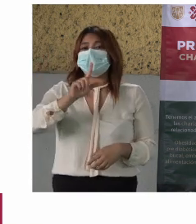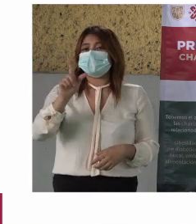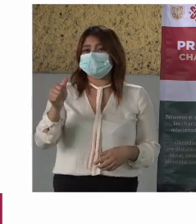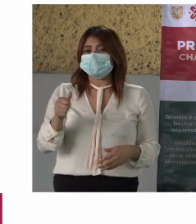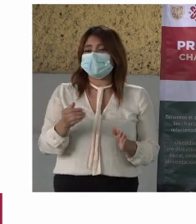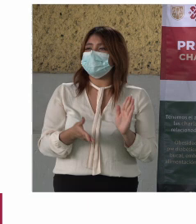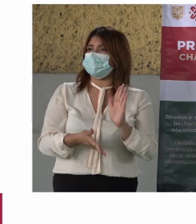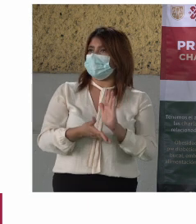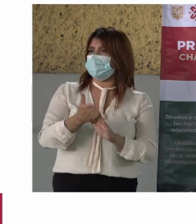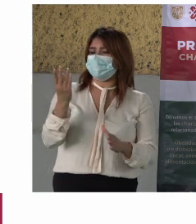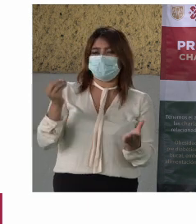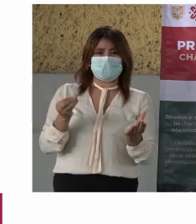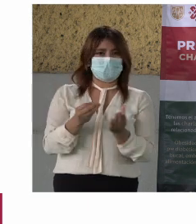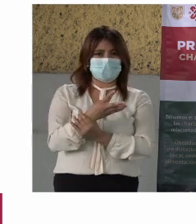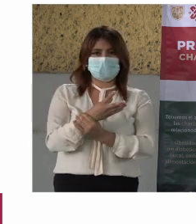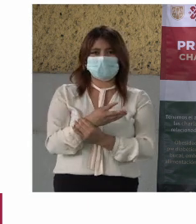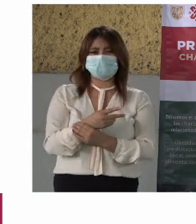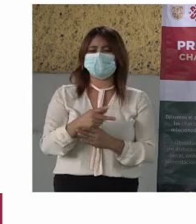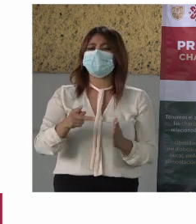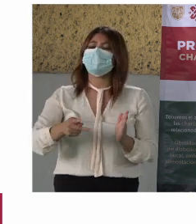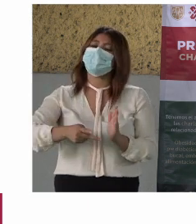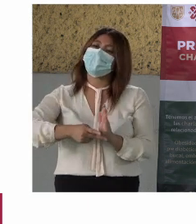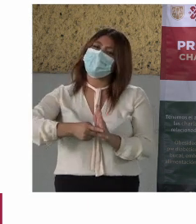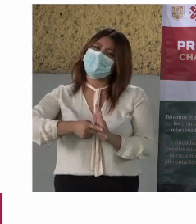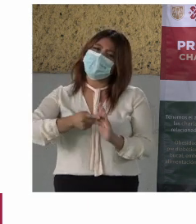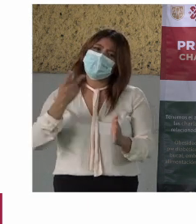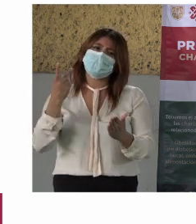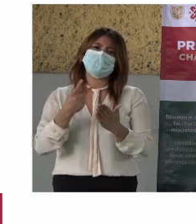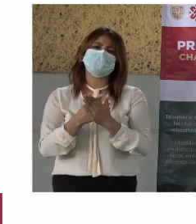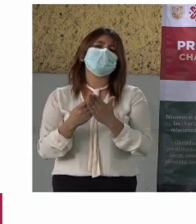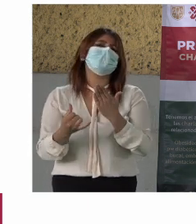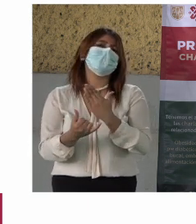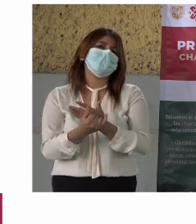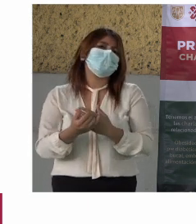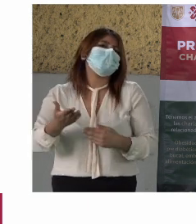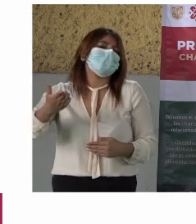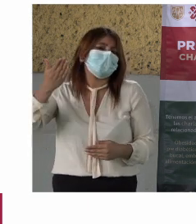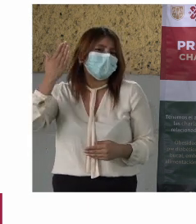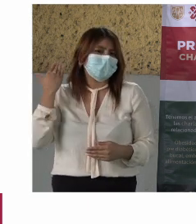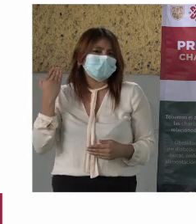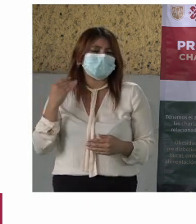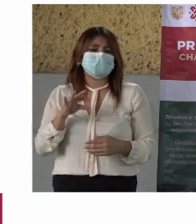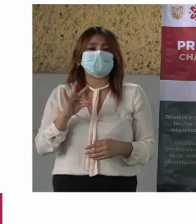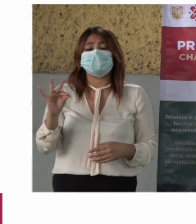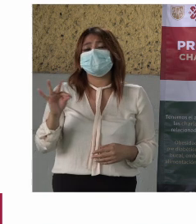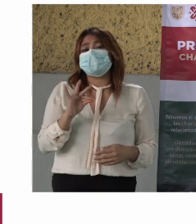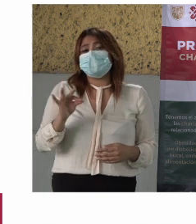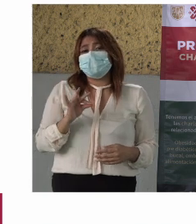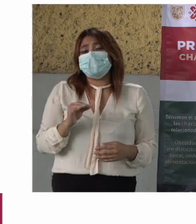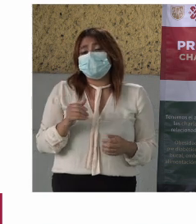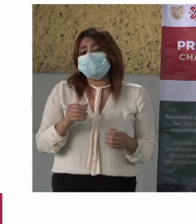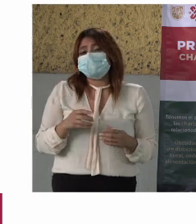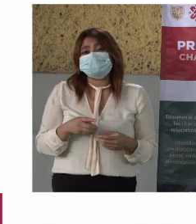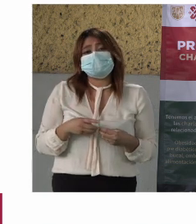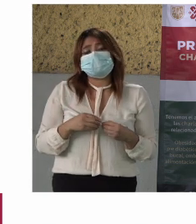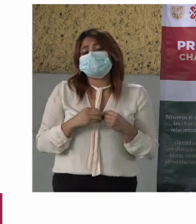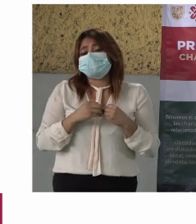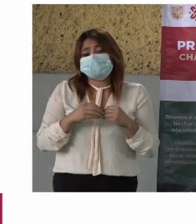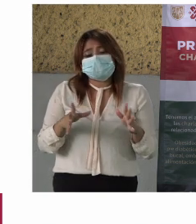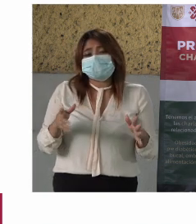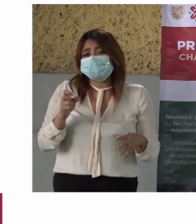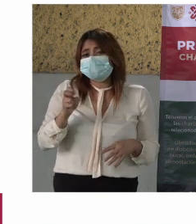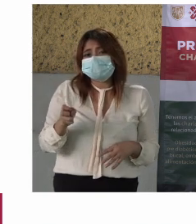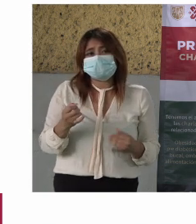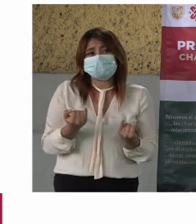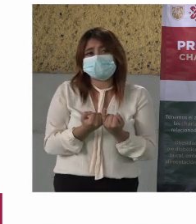podemos regresar al esquema que tenían previamente o dejamos el esquema de insulina si es realmente lo que ya el paciente va a requerir.